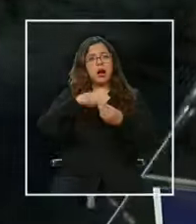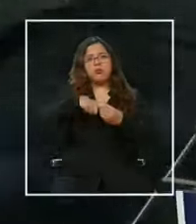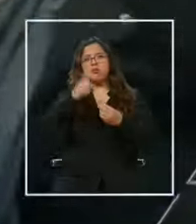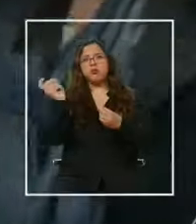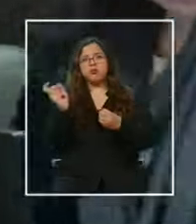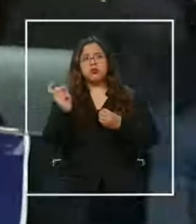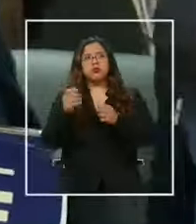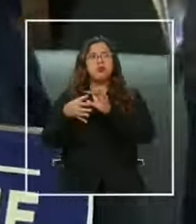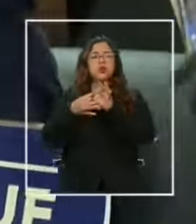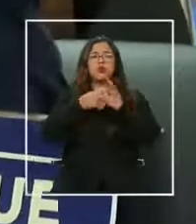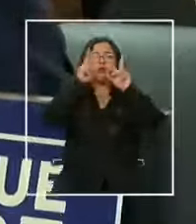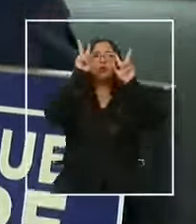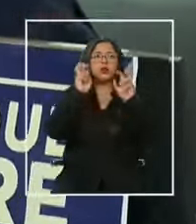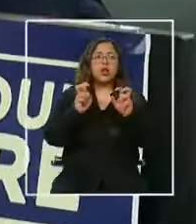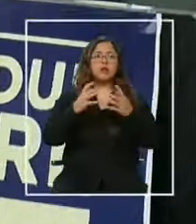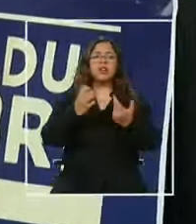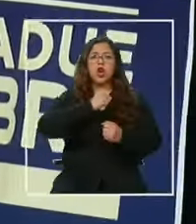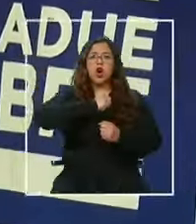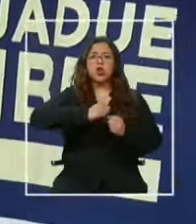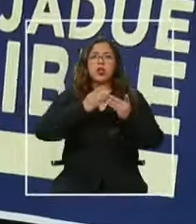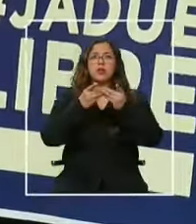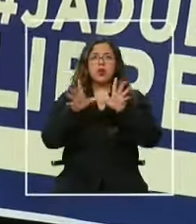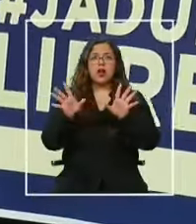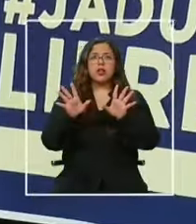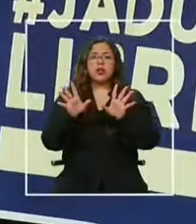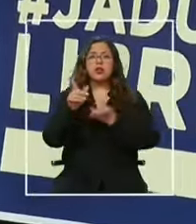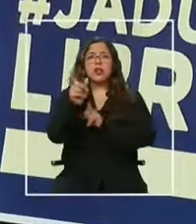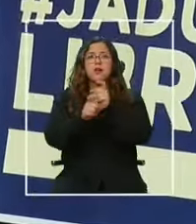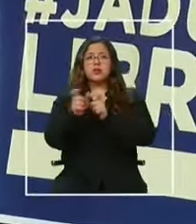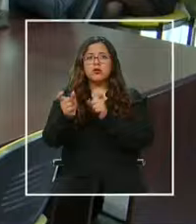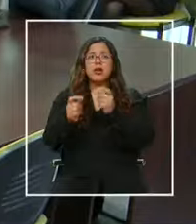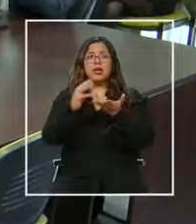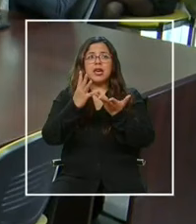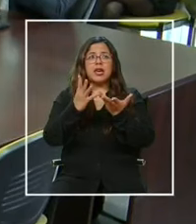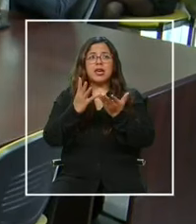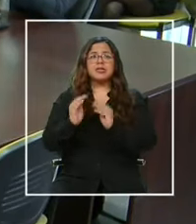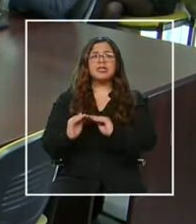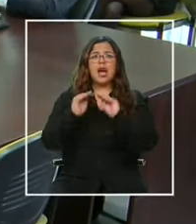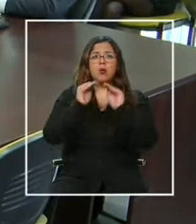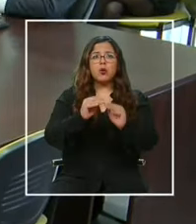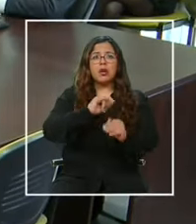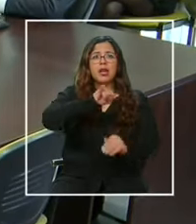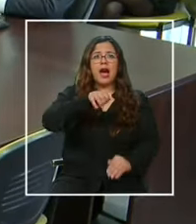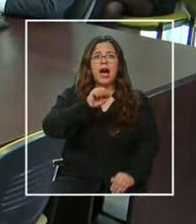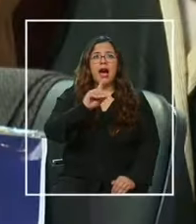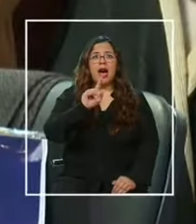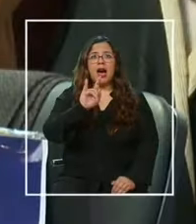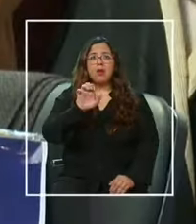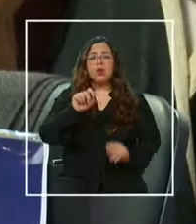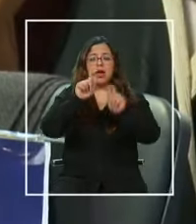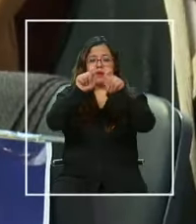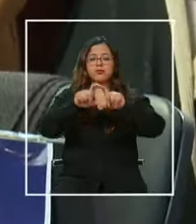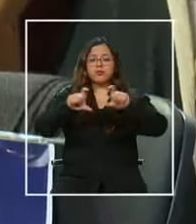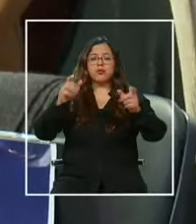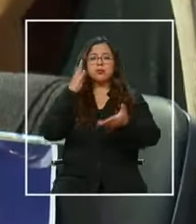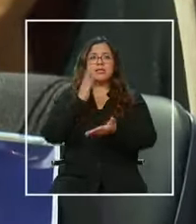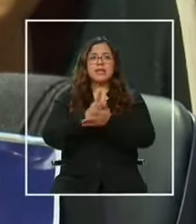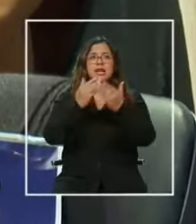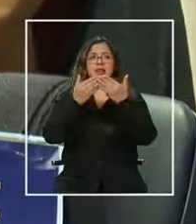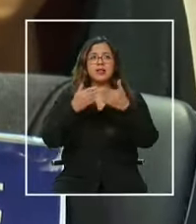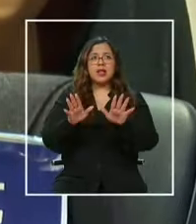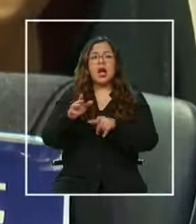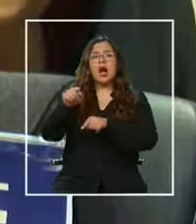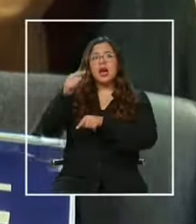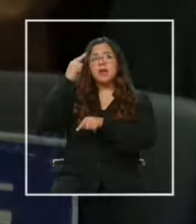por actitudes que calificó como antidemocráticas de aquellos adherentes de Jadue que con carteles solicitaron su libertad. Creemos que las